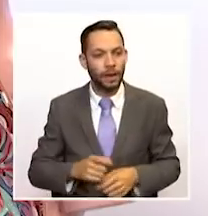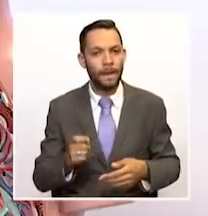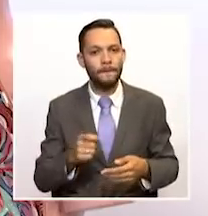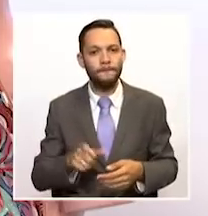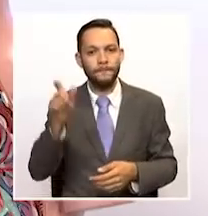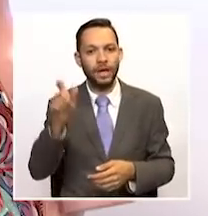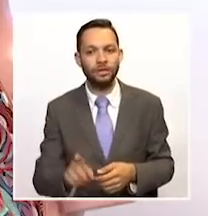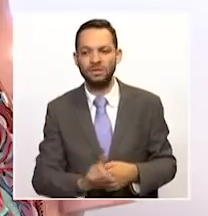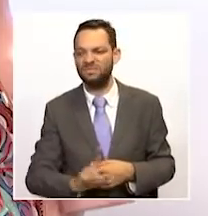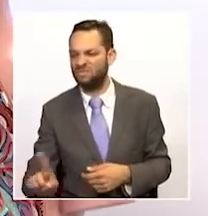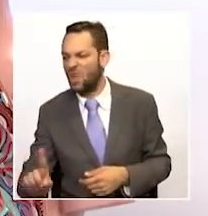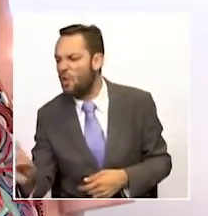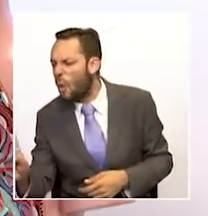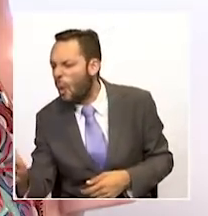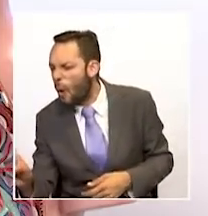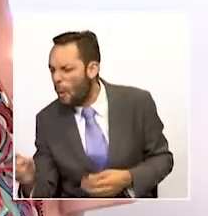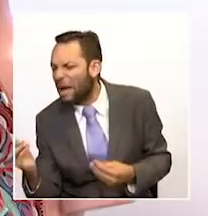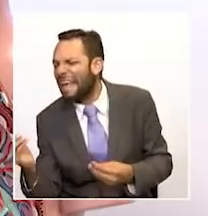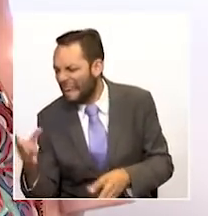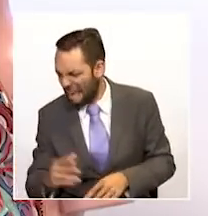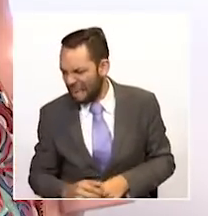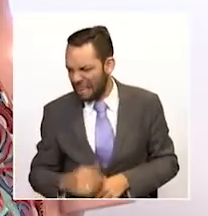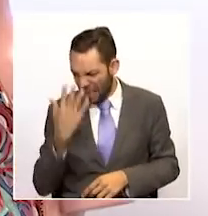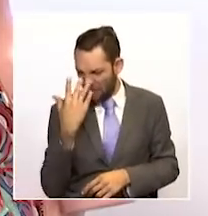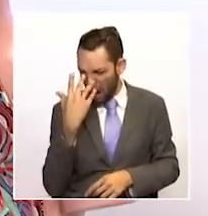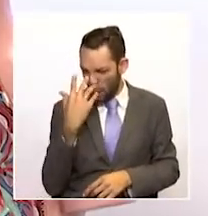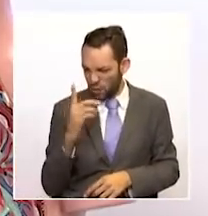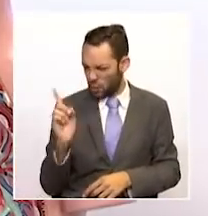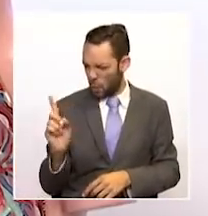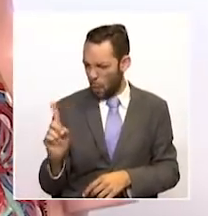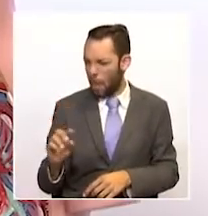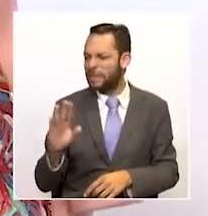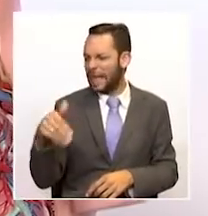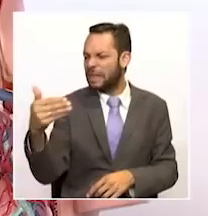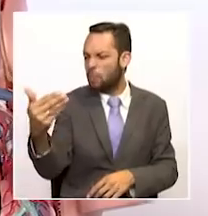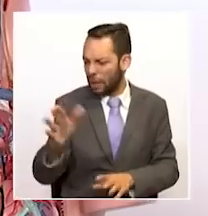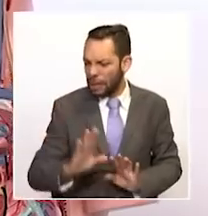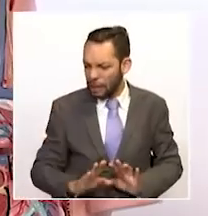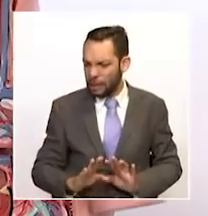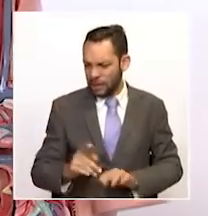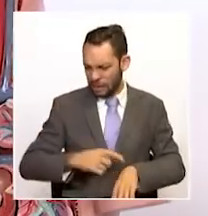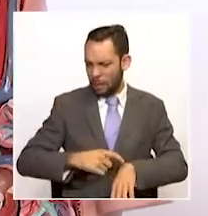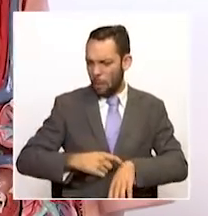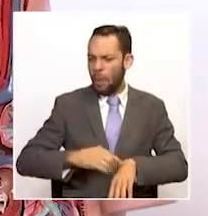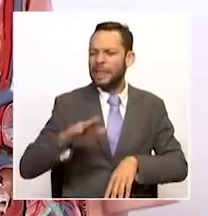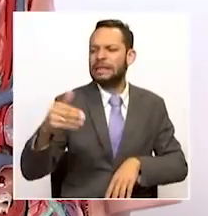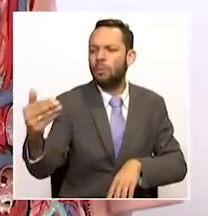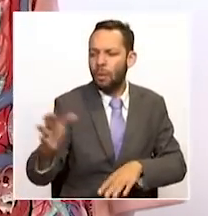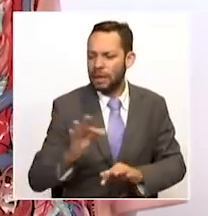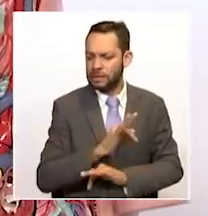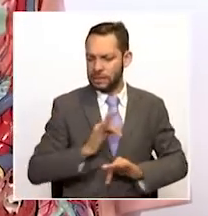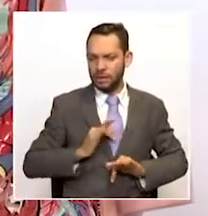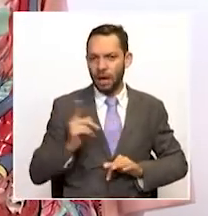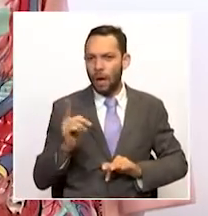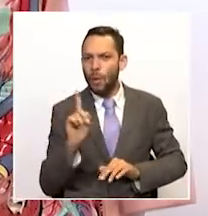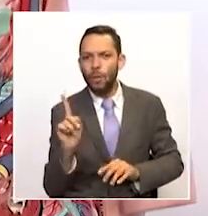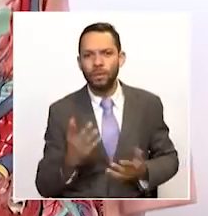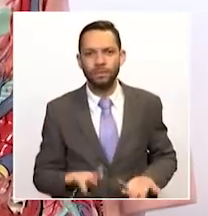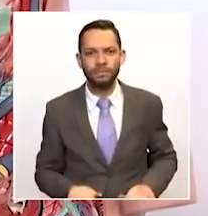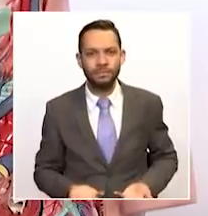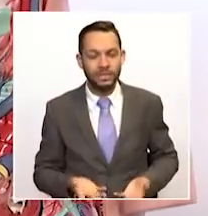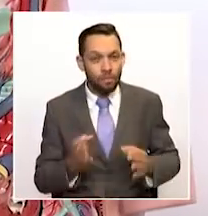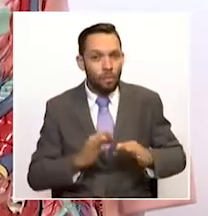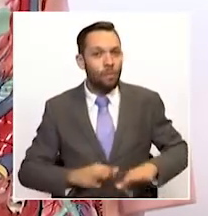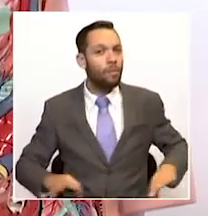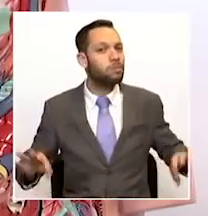paciente va a la recepción y yo no va a hacer eso yo a esperar yo voy a tal cosa y no le dan como la suficiente importancia a algo